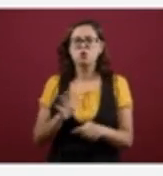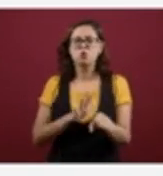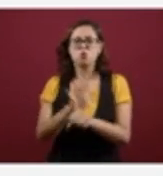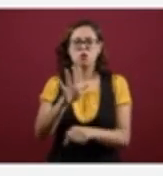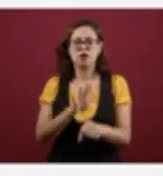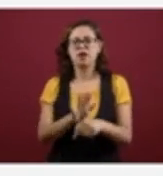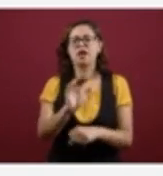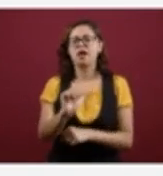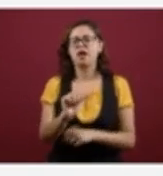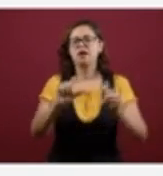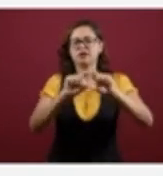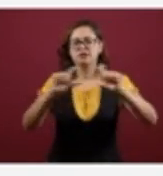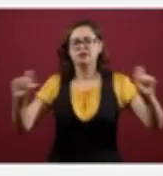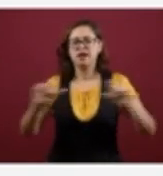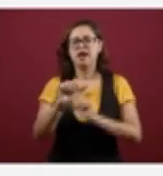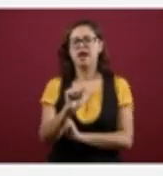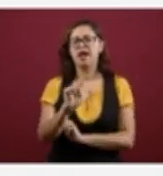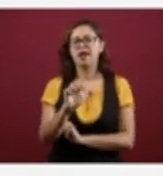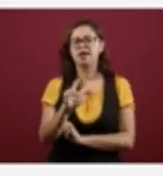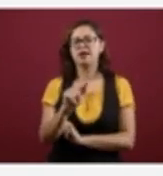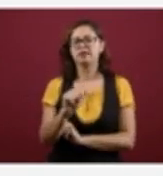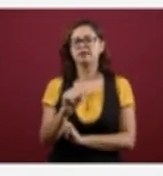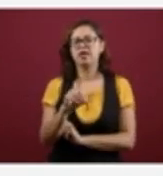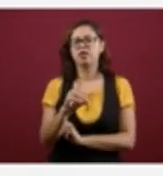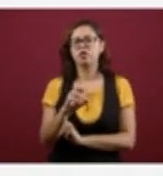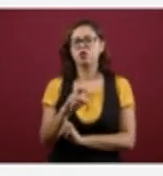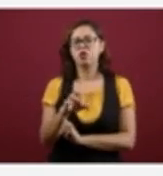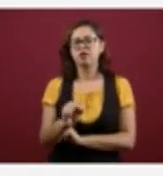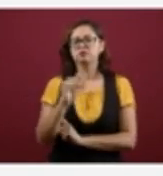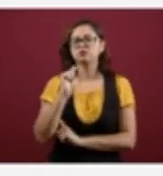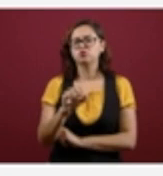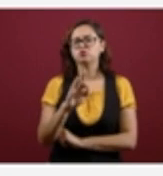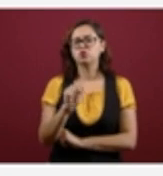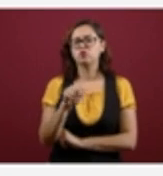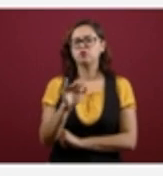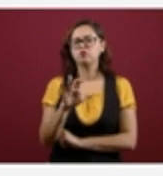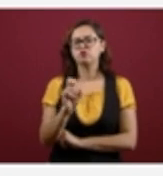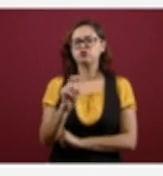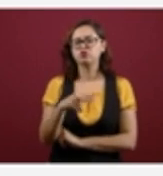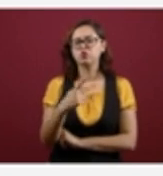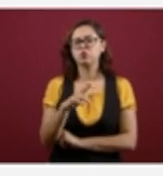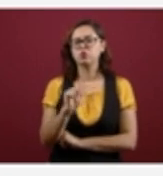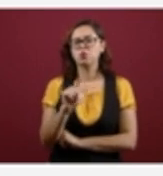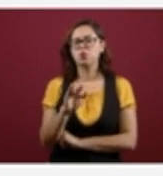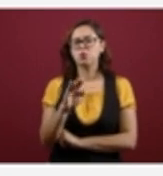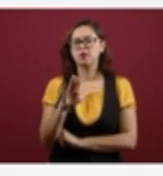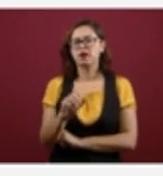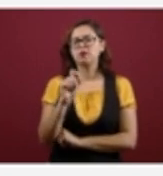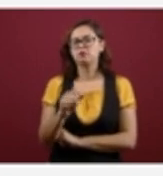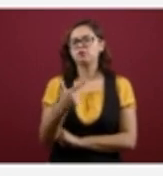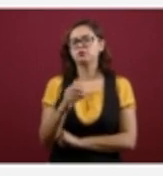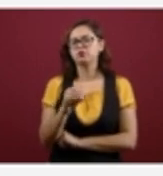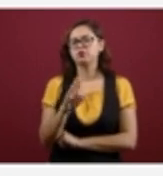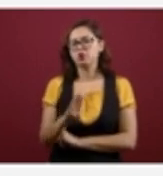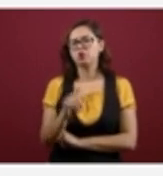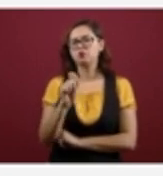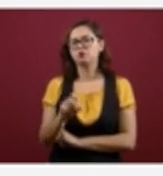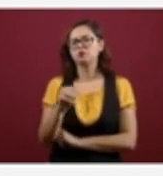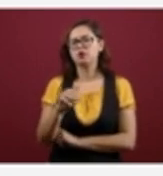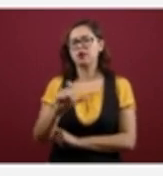alertadores.funcionpublica.gob.mx, que es muy fácil de utilizar. Es muy fácil y con esta